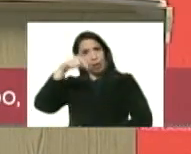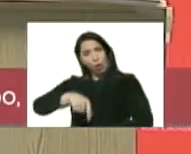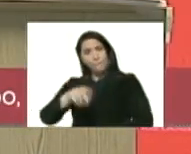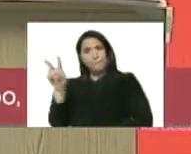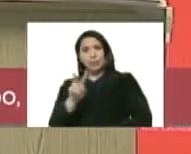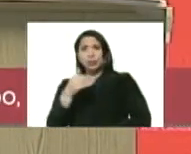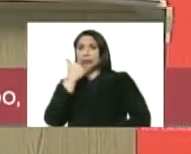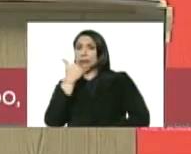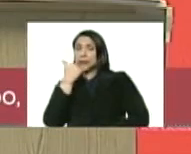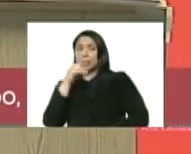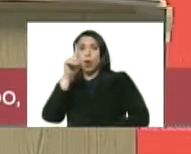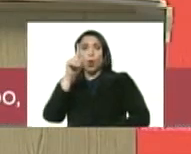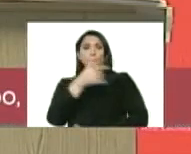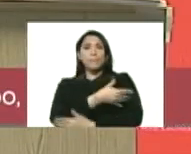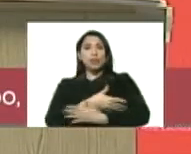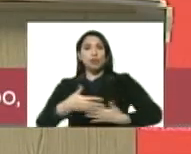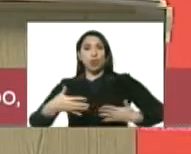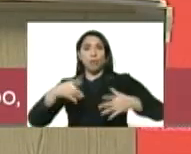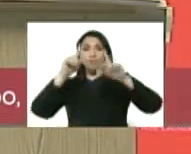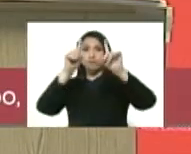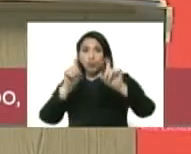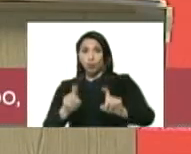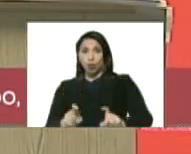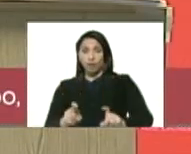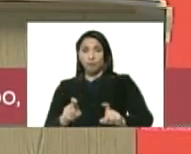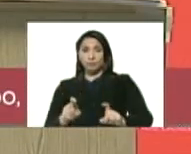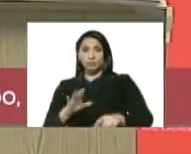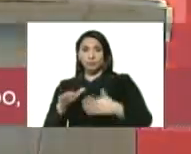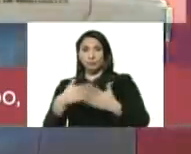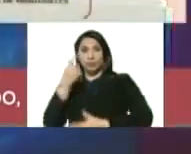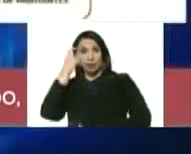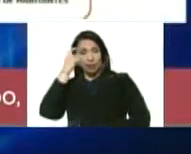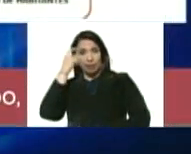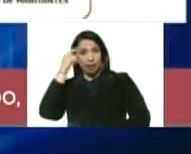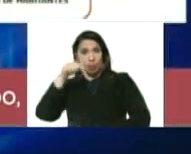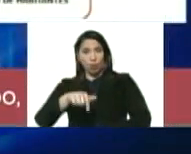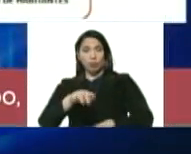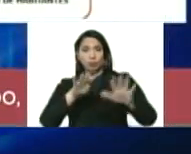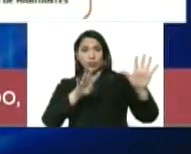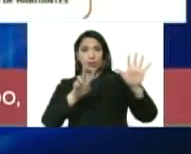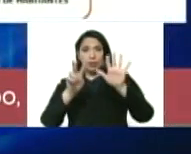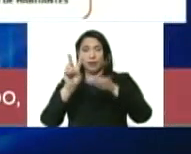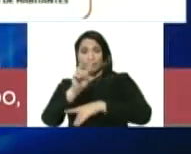está acercando al millón de pruebas. Al día de hoy